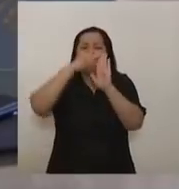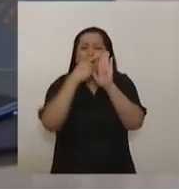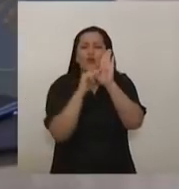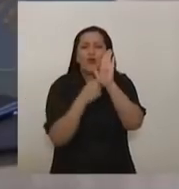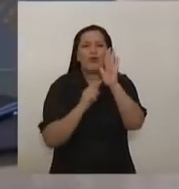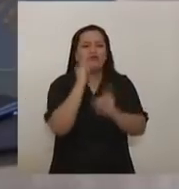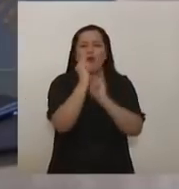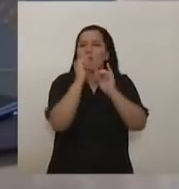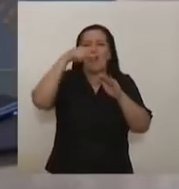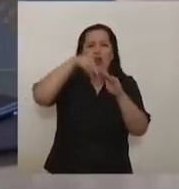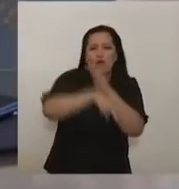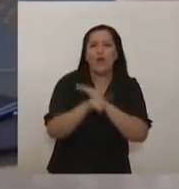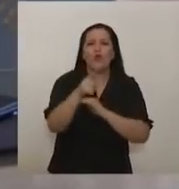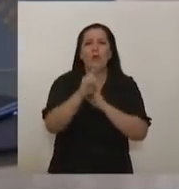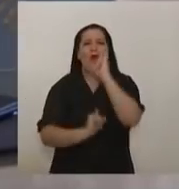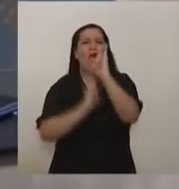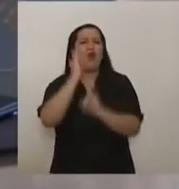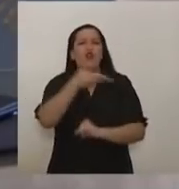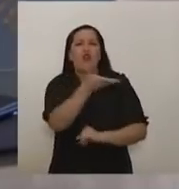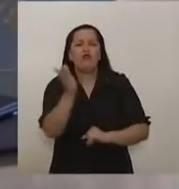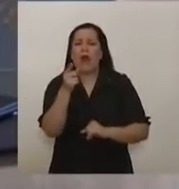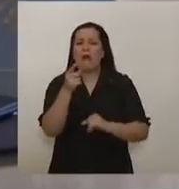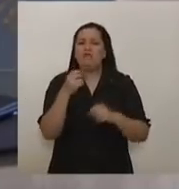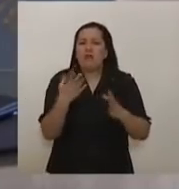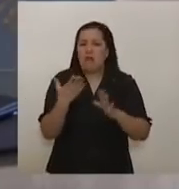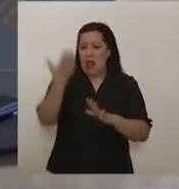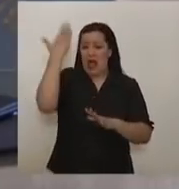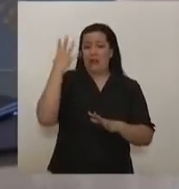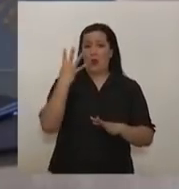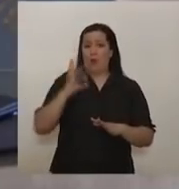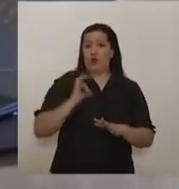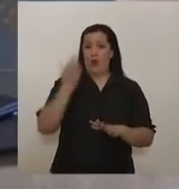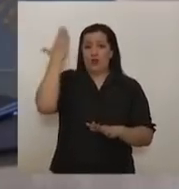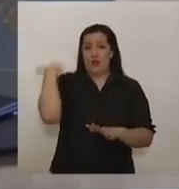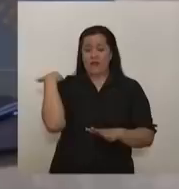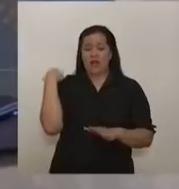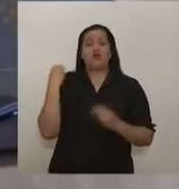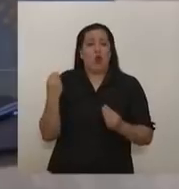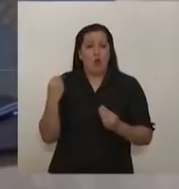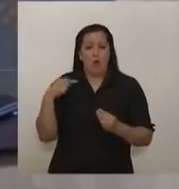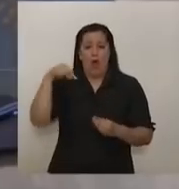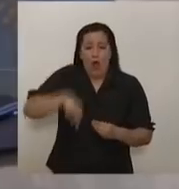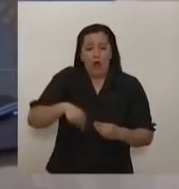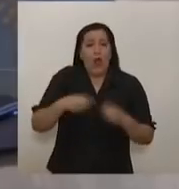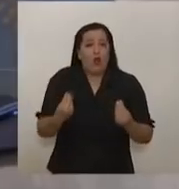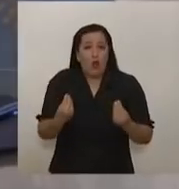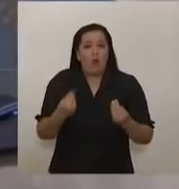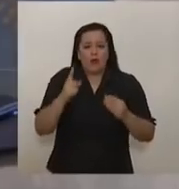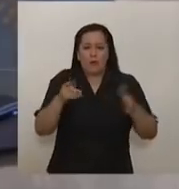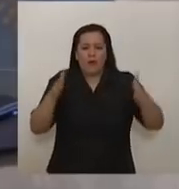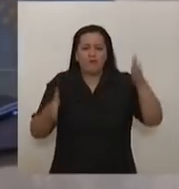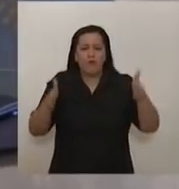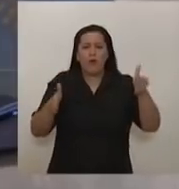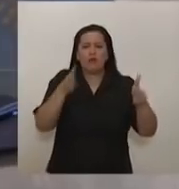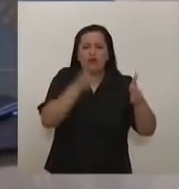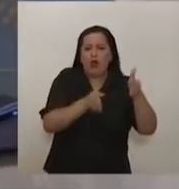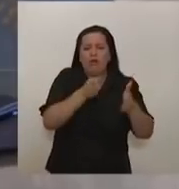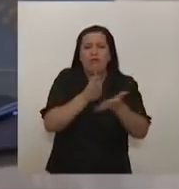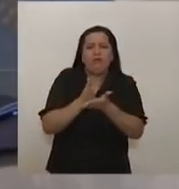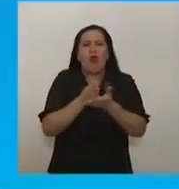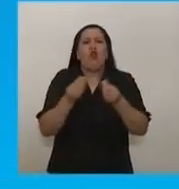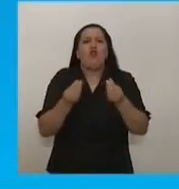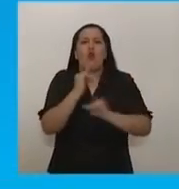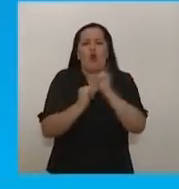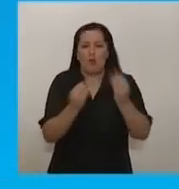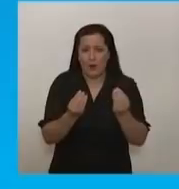detalle para contarles cómo estábamos hace 4 años, cómo estamos ahora y qué hicimos en el medio.